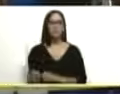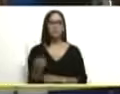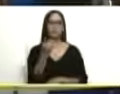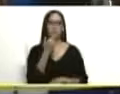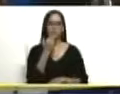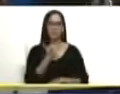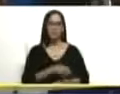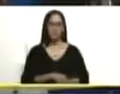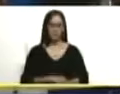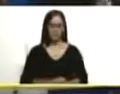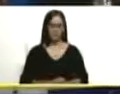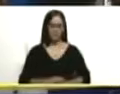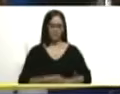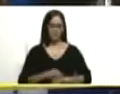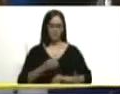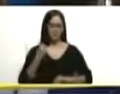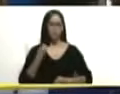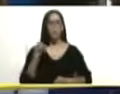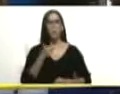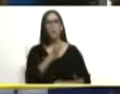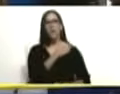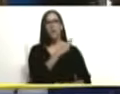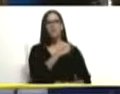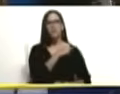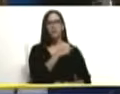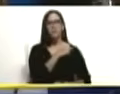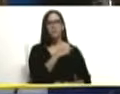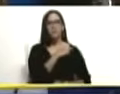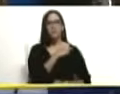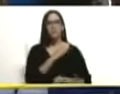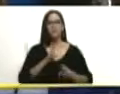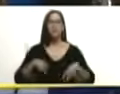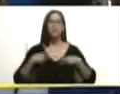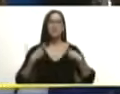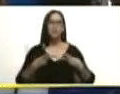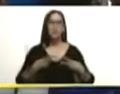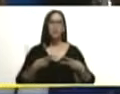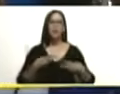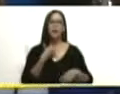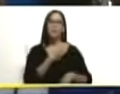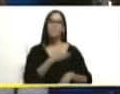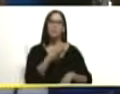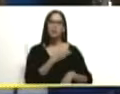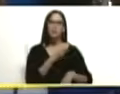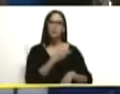recientemente como jefa de esta nueva gran misión